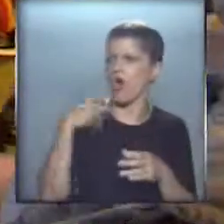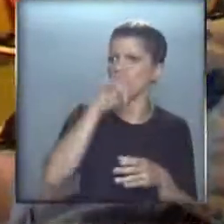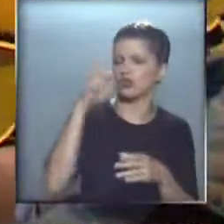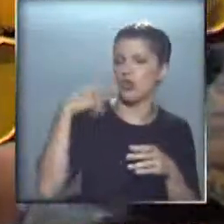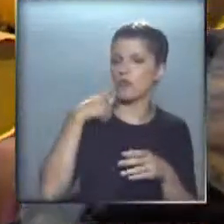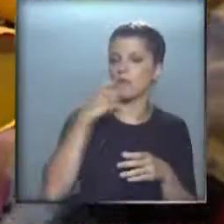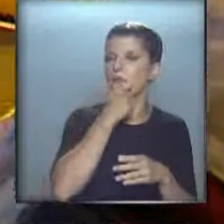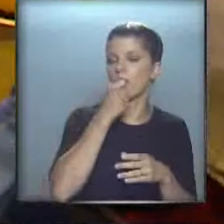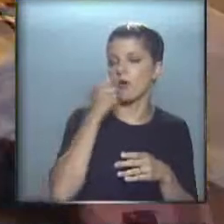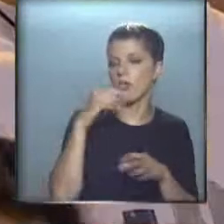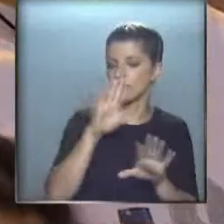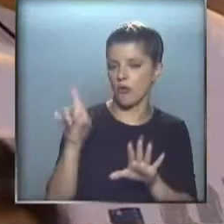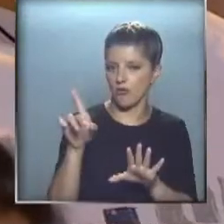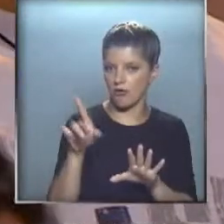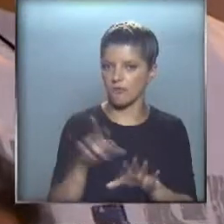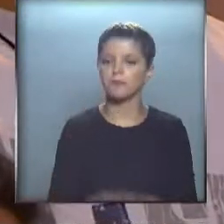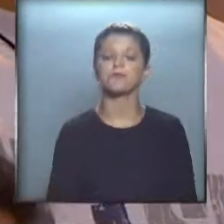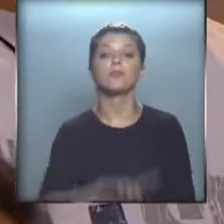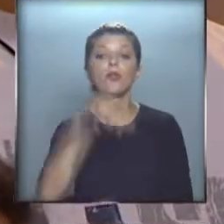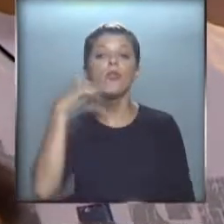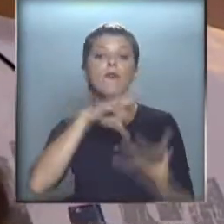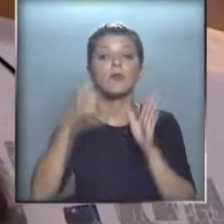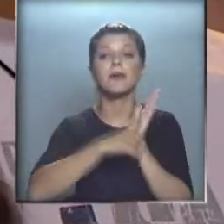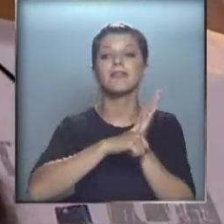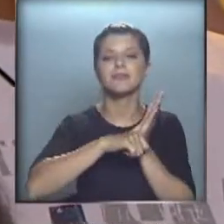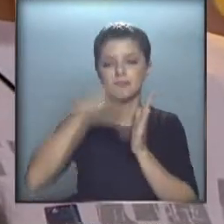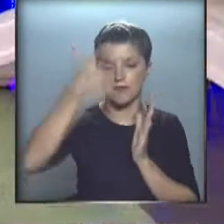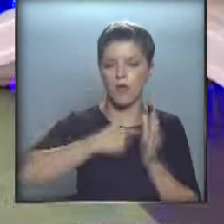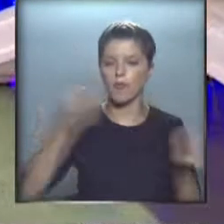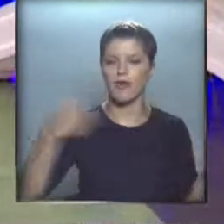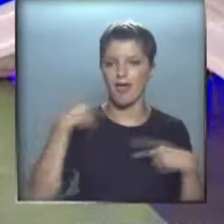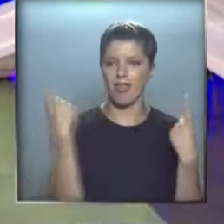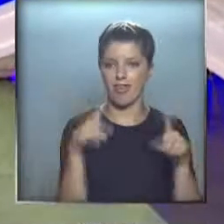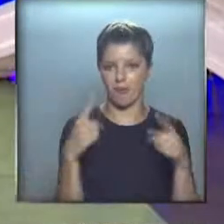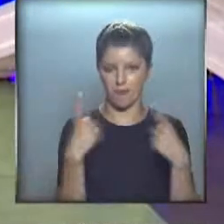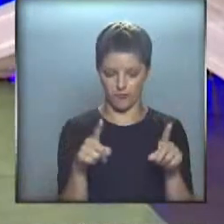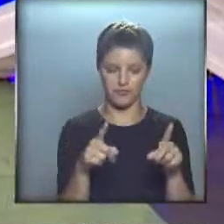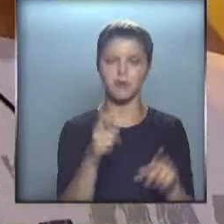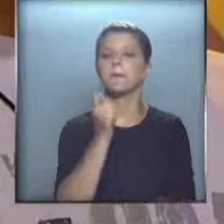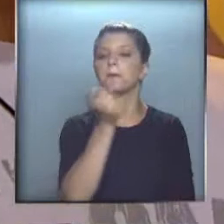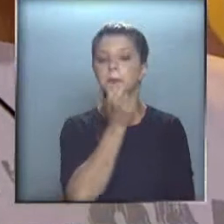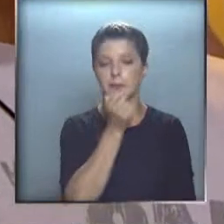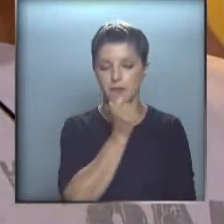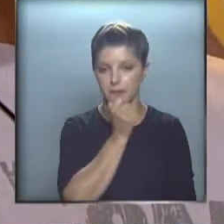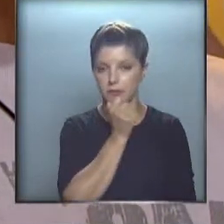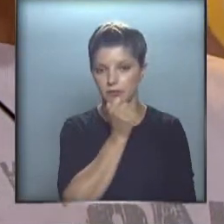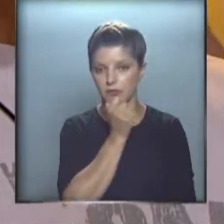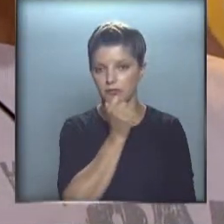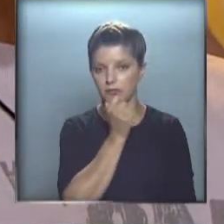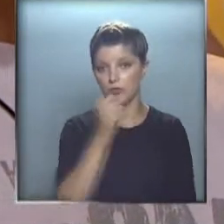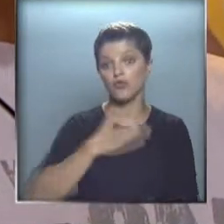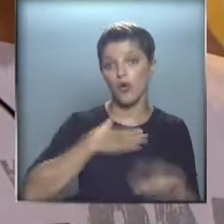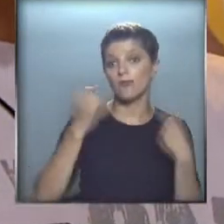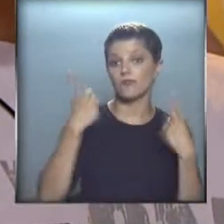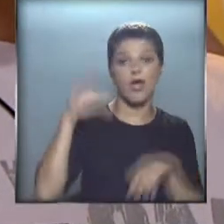señor. Otra forma de identificarse también es por la música que uno puede llegar a escuchar. Por ejemplo, yo escucho